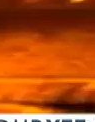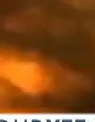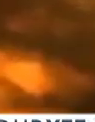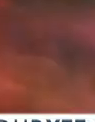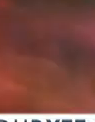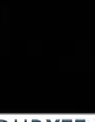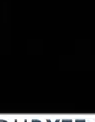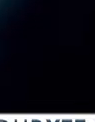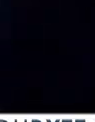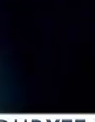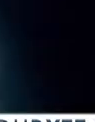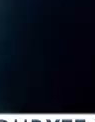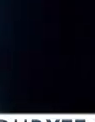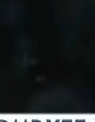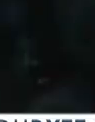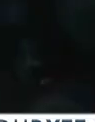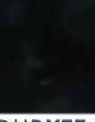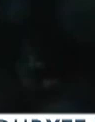sí